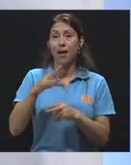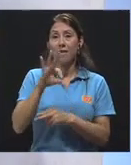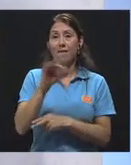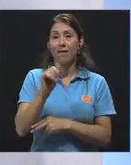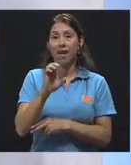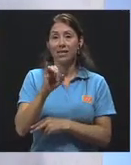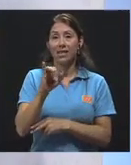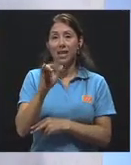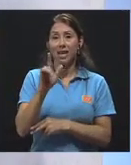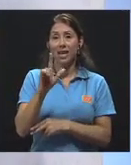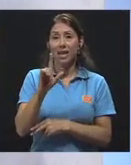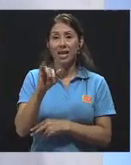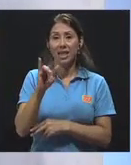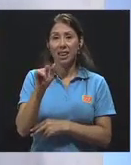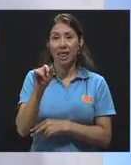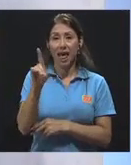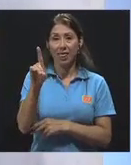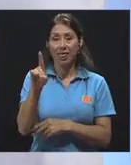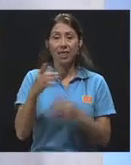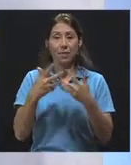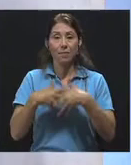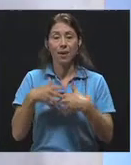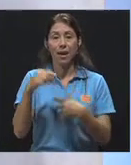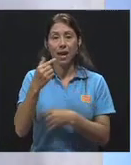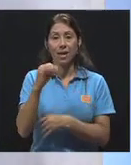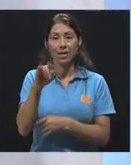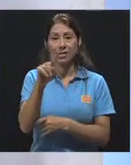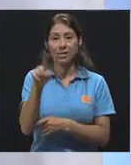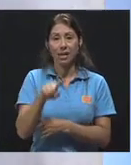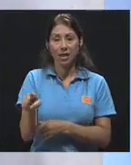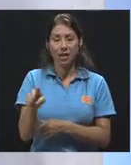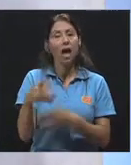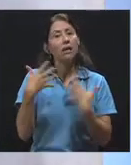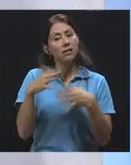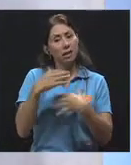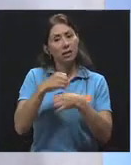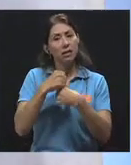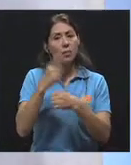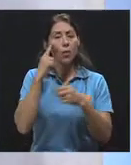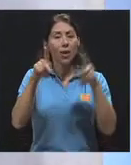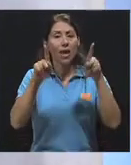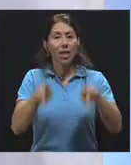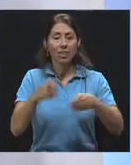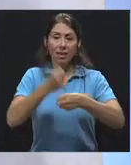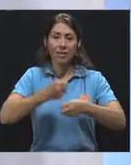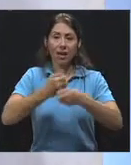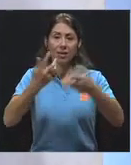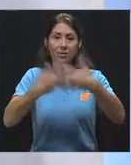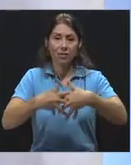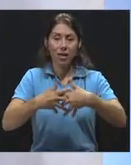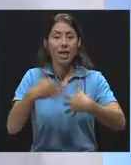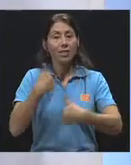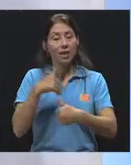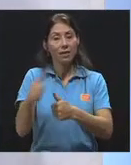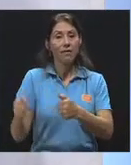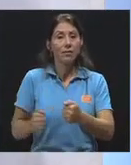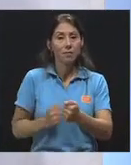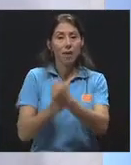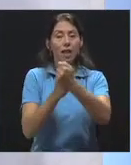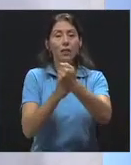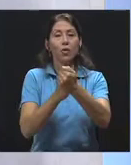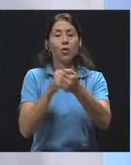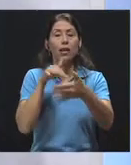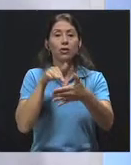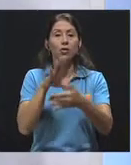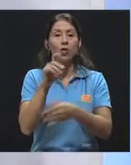sido diseñados por gente de la industria, tienen el respaldo de Estudio C, que es el estudio de Carlos Argüello,